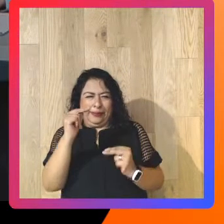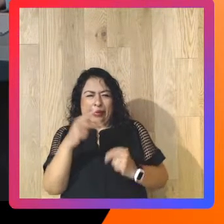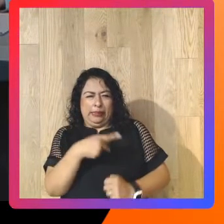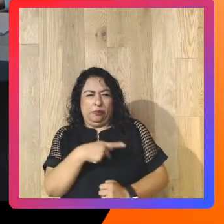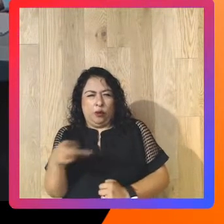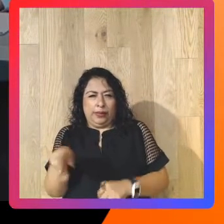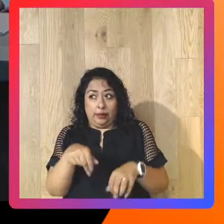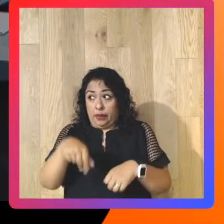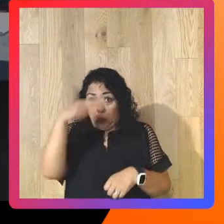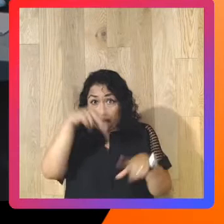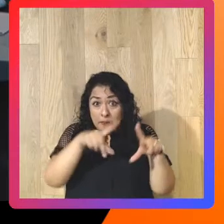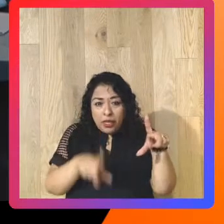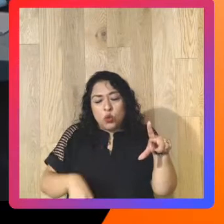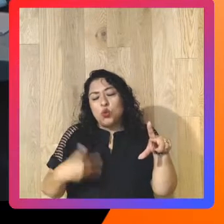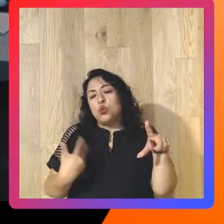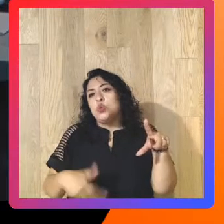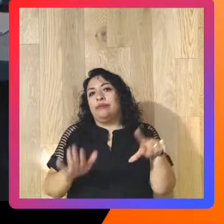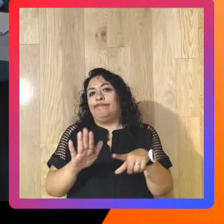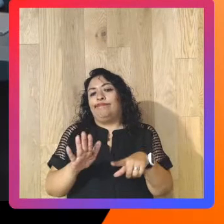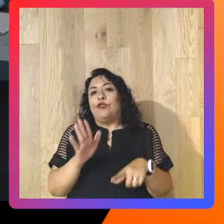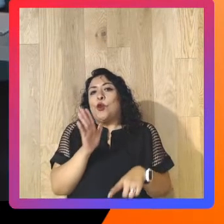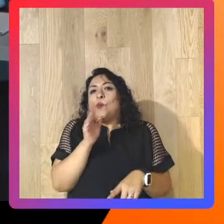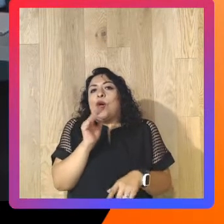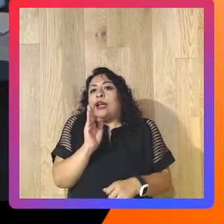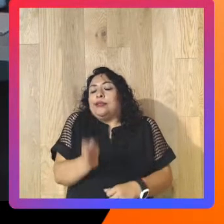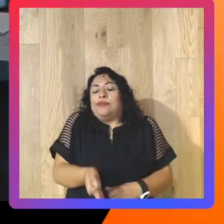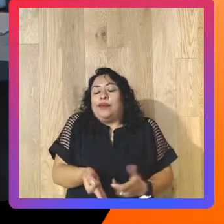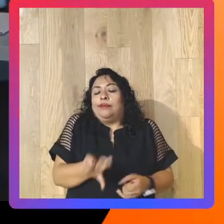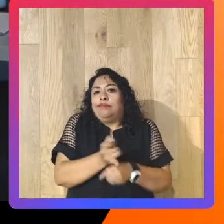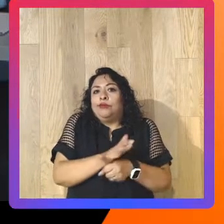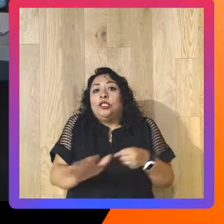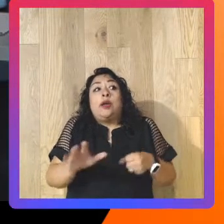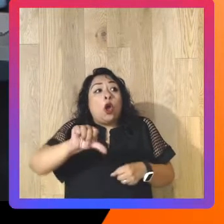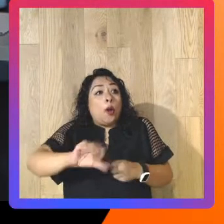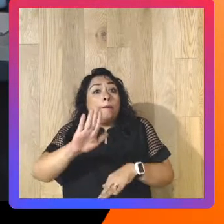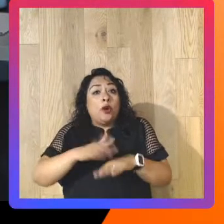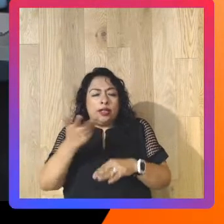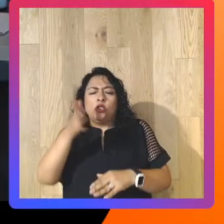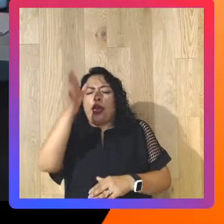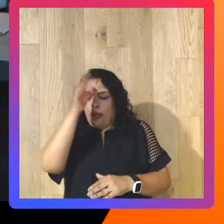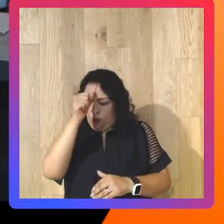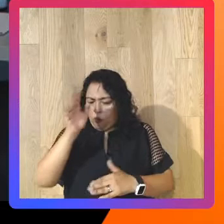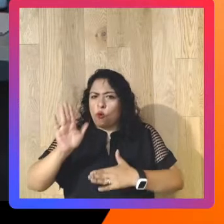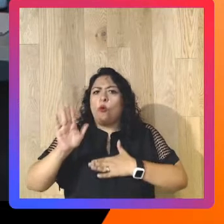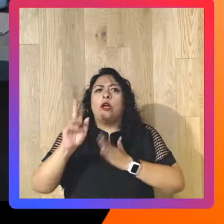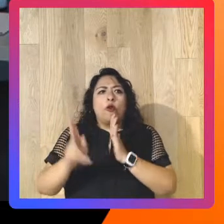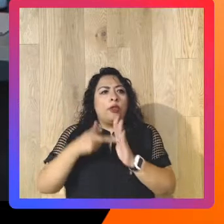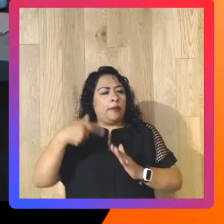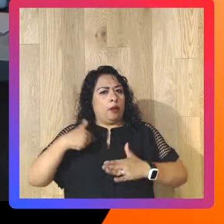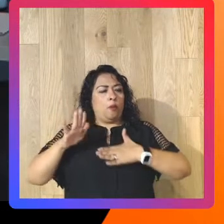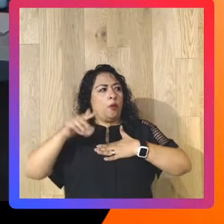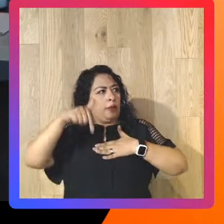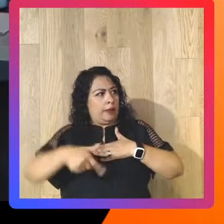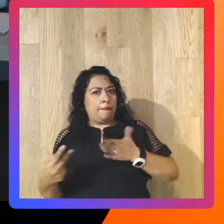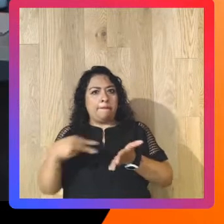pobreza laboral en México aún son inaceptables. Es por esto que hoy renovamos el compromiso de los aquí presentes